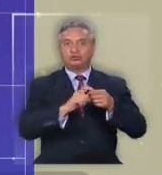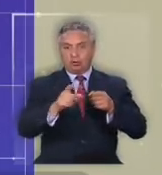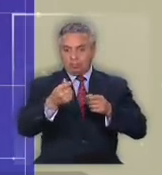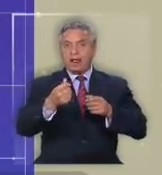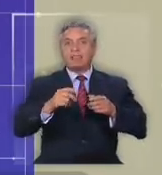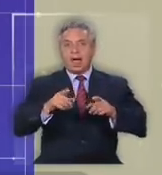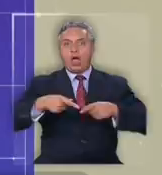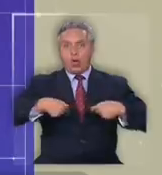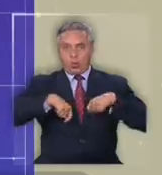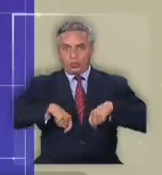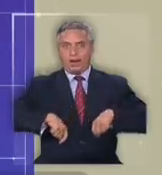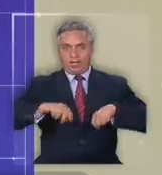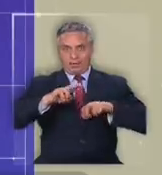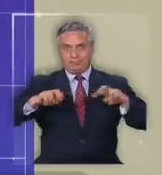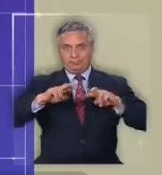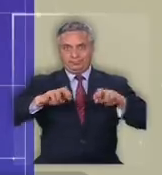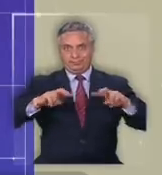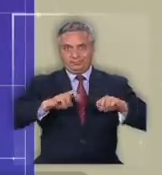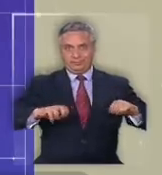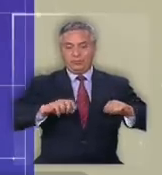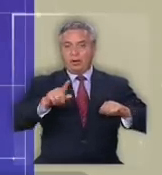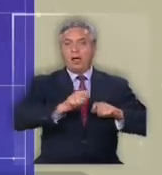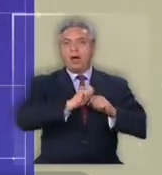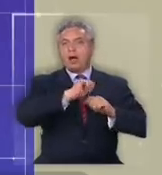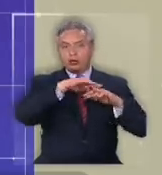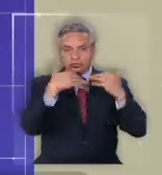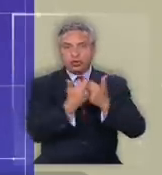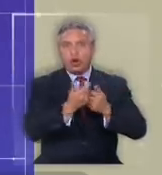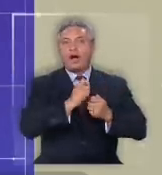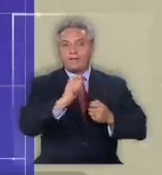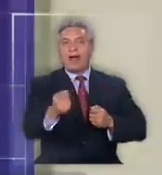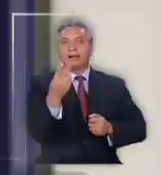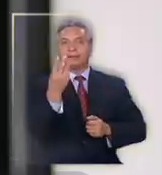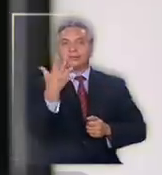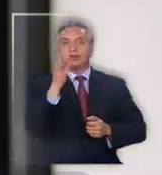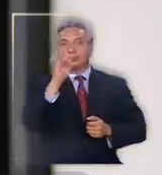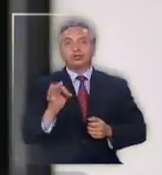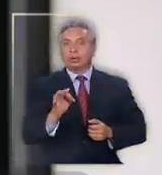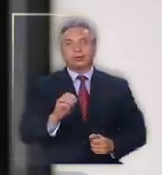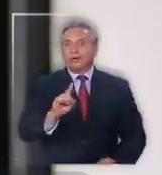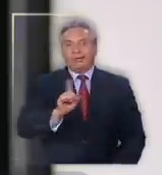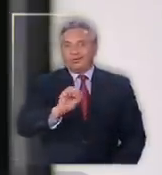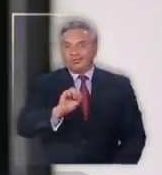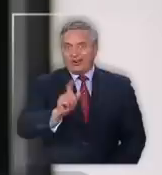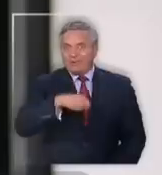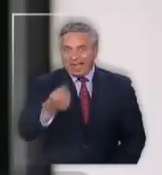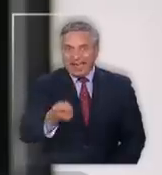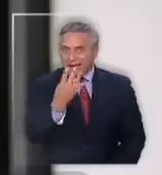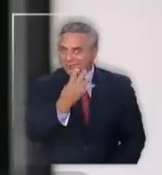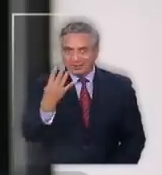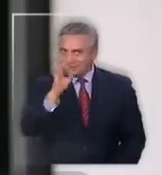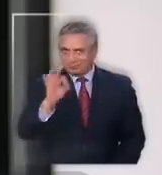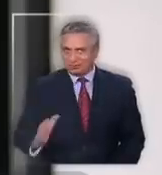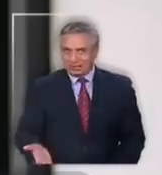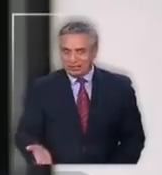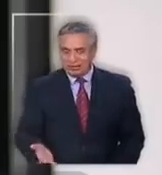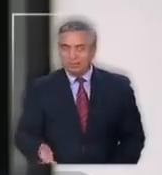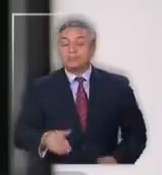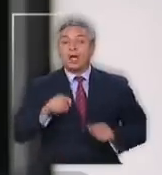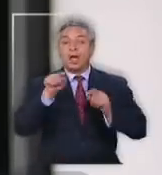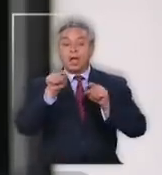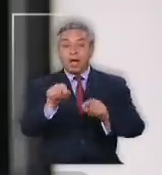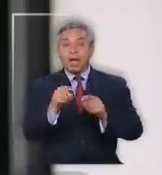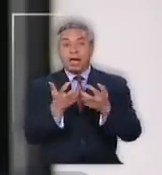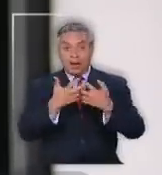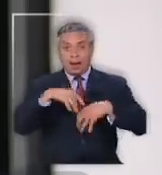utilidades y en total paga un 35% y no un 44%. El núcleo de la integración, ¿ah? Que el impuesto que pagó a la